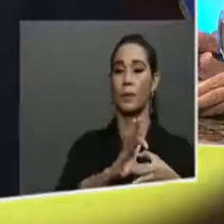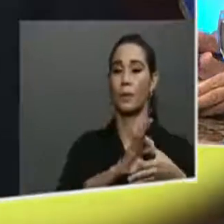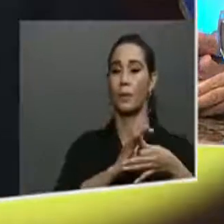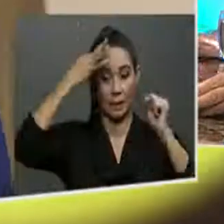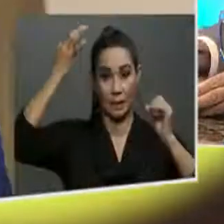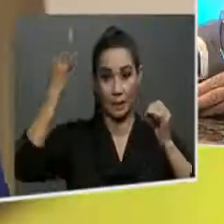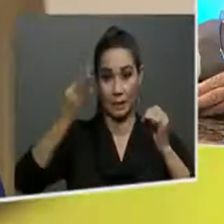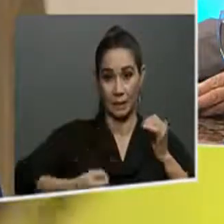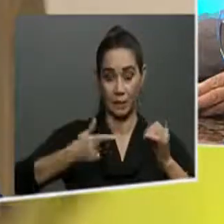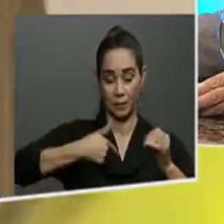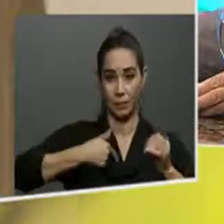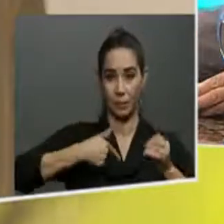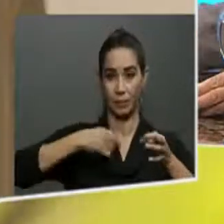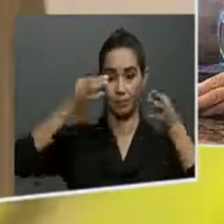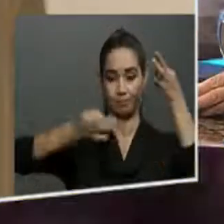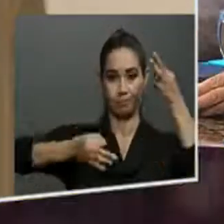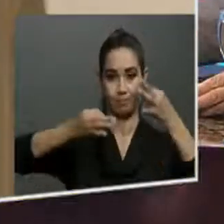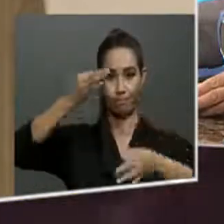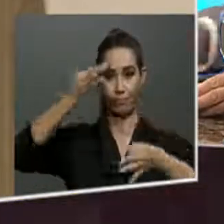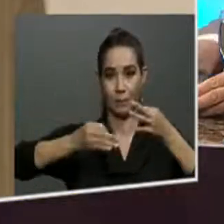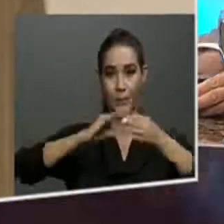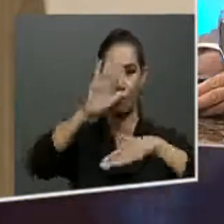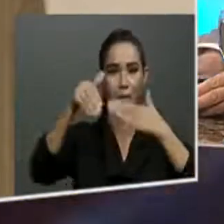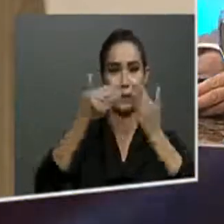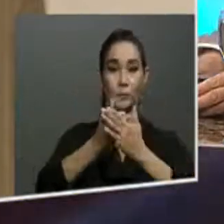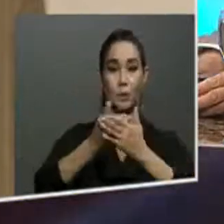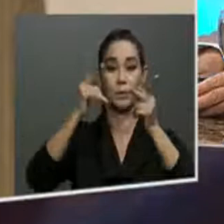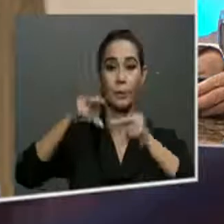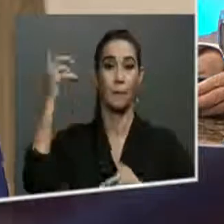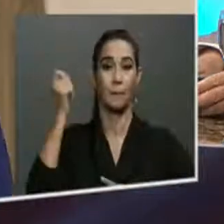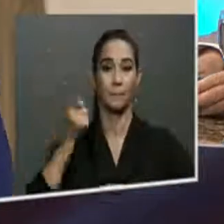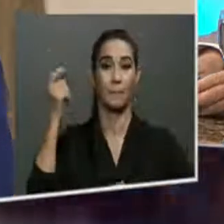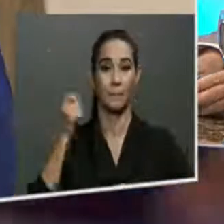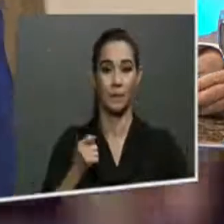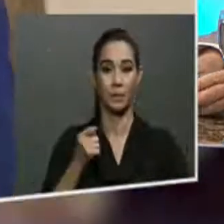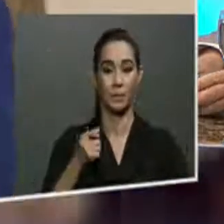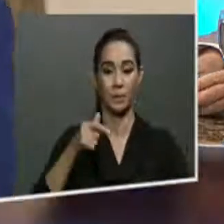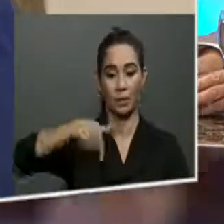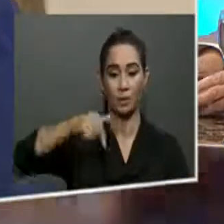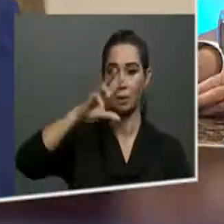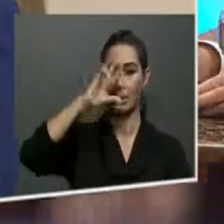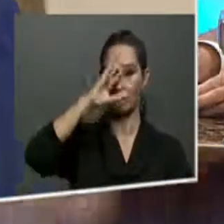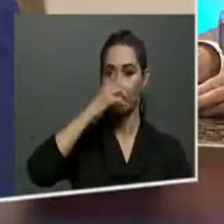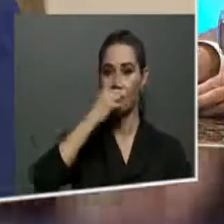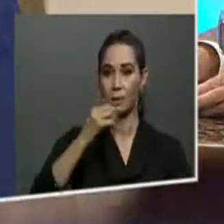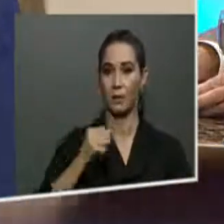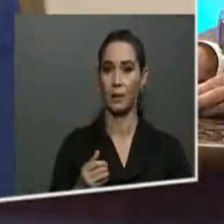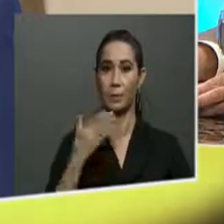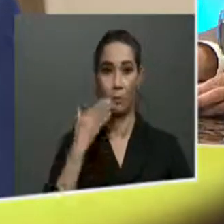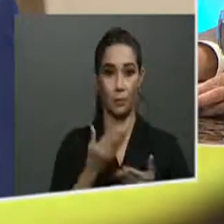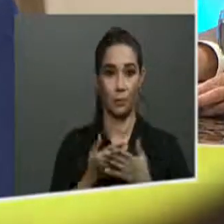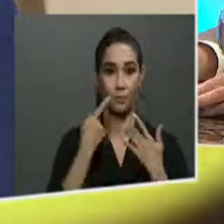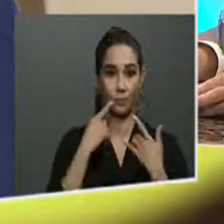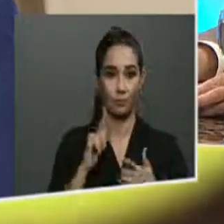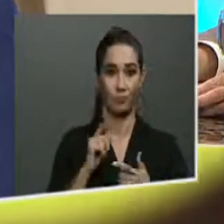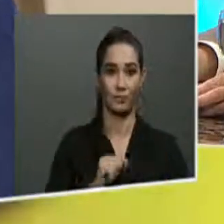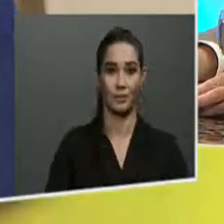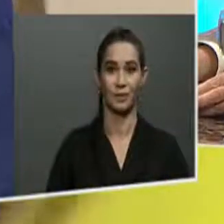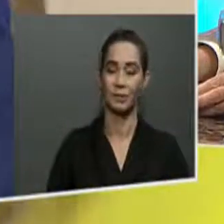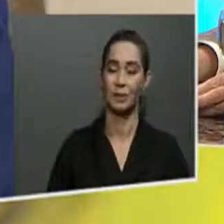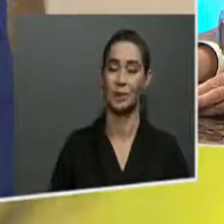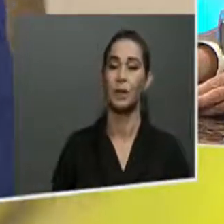que estaban en eso nivel de 4 mil 5000 entonces 92 mil